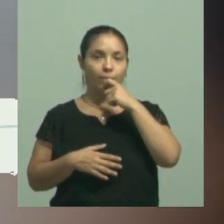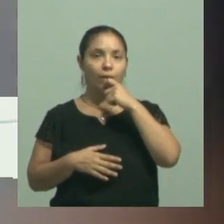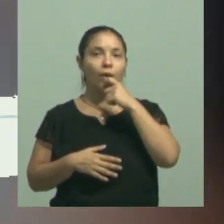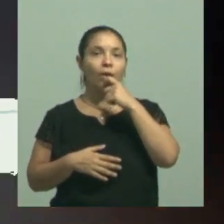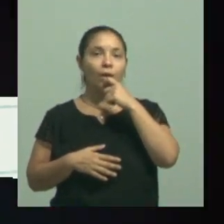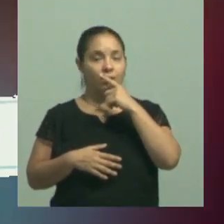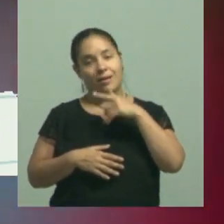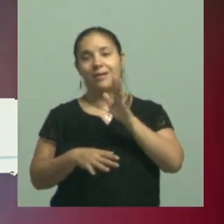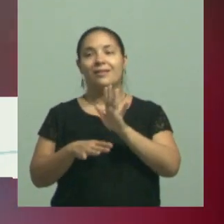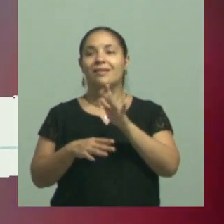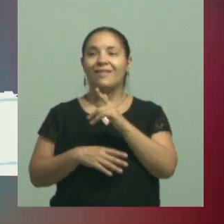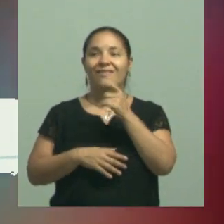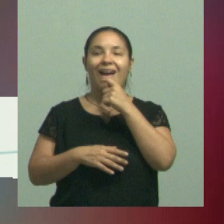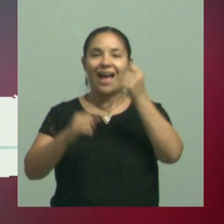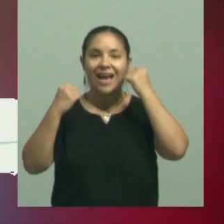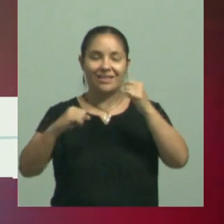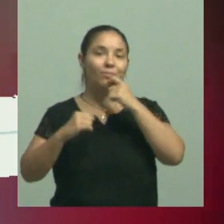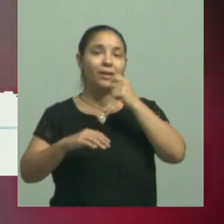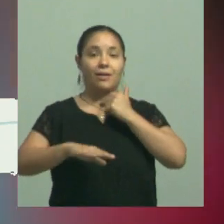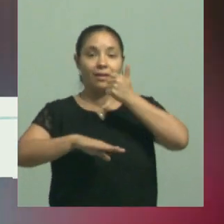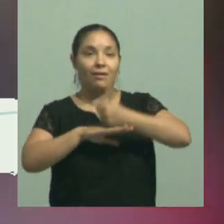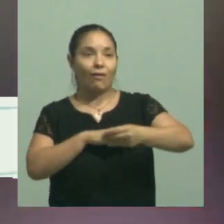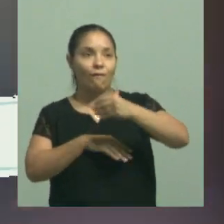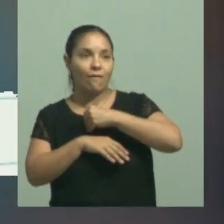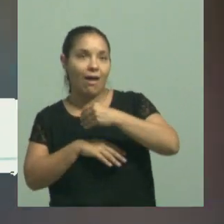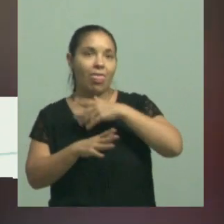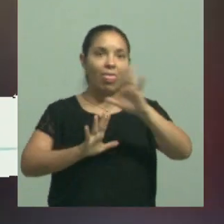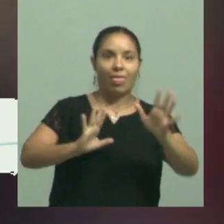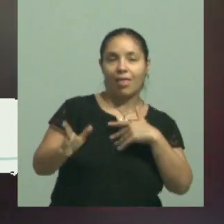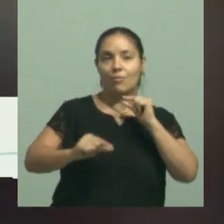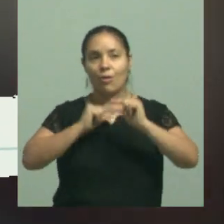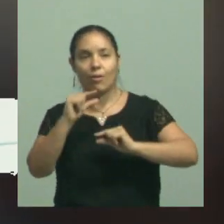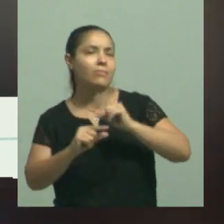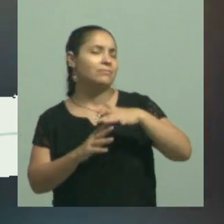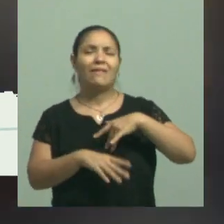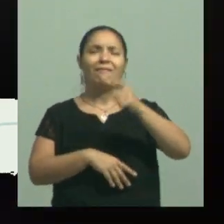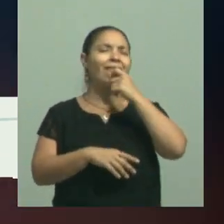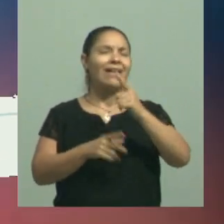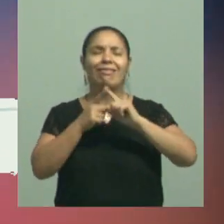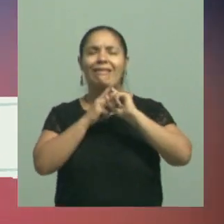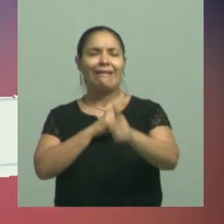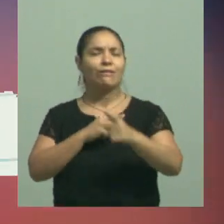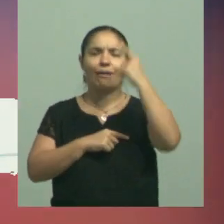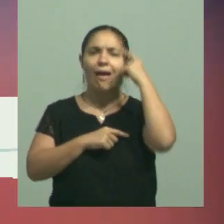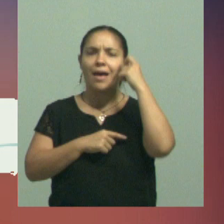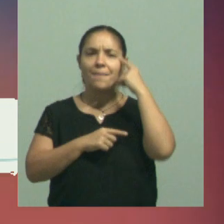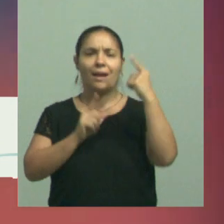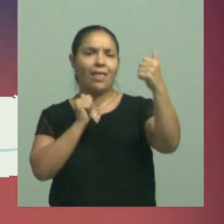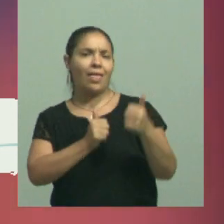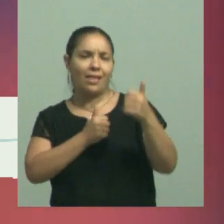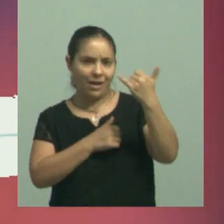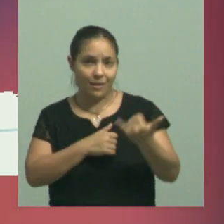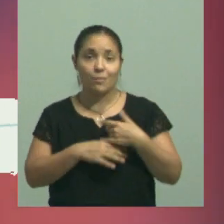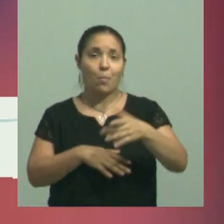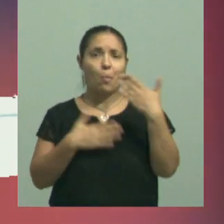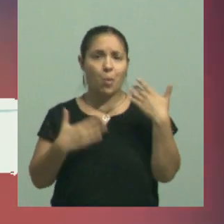la actividad. Porque también cuesta por ahí entrar en confianza. Sí, sí, sí, cuesta, pero bueno, ya te digo, a medida que vos te das cuenta que lo podés hacer,